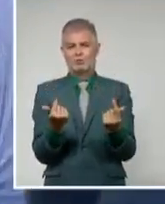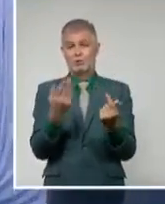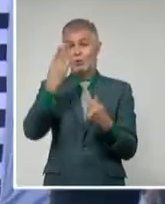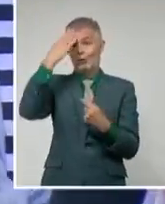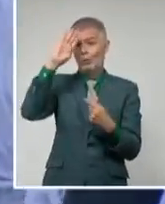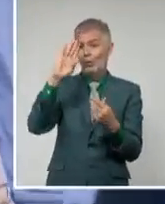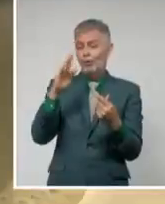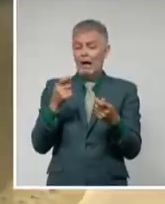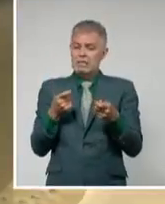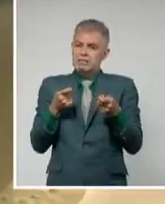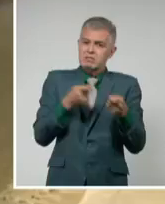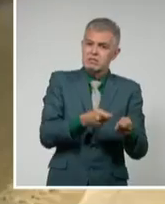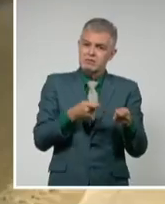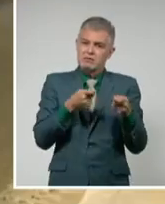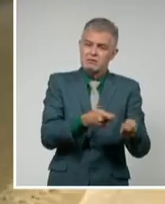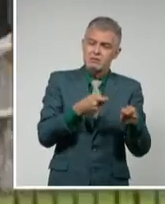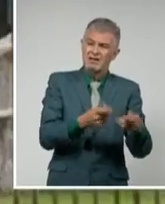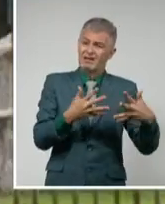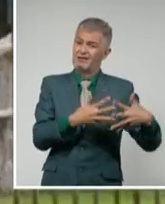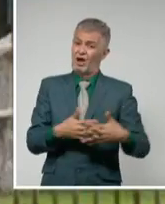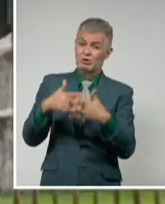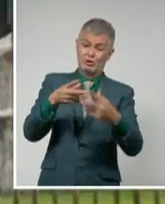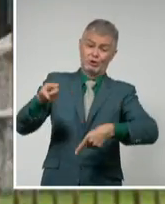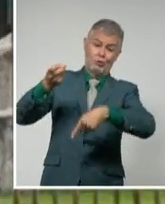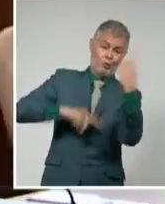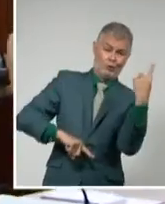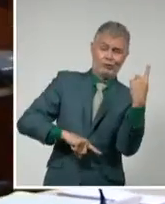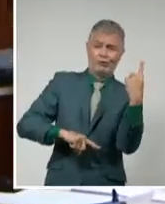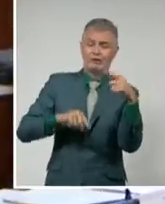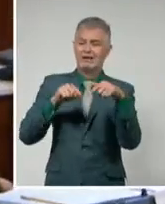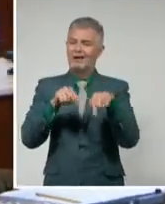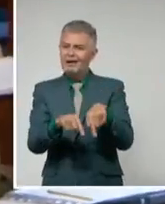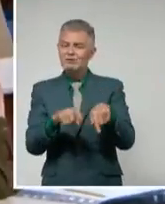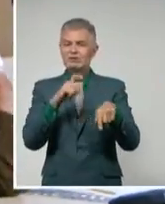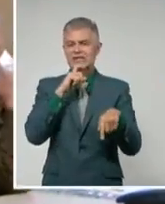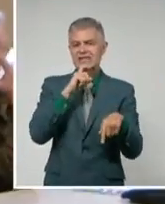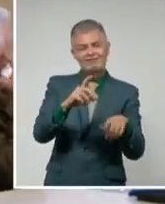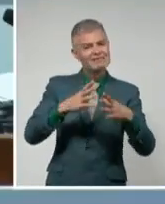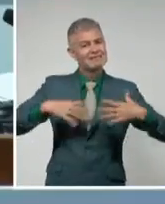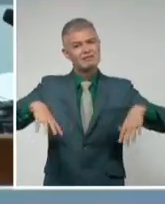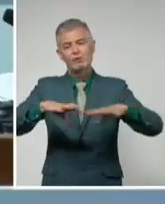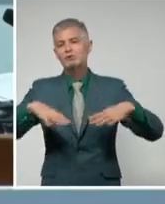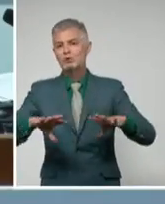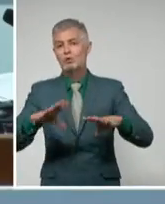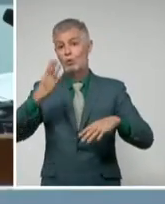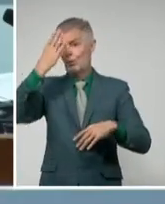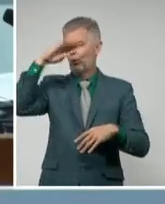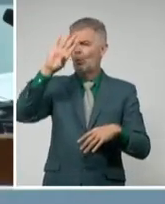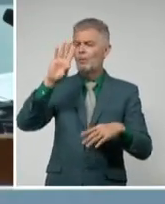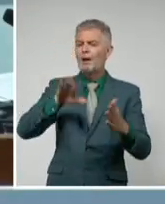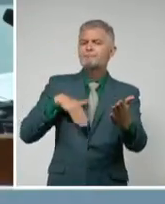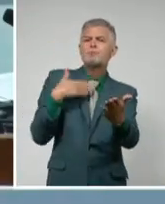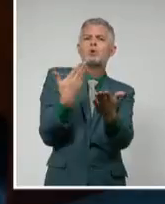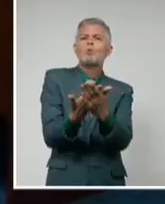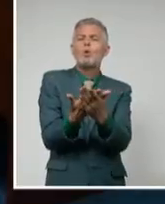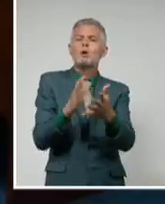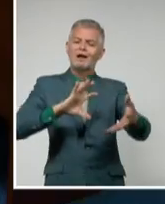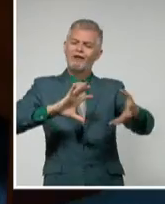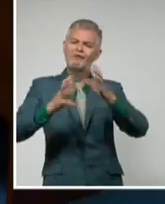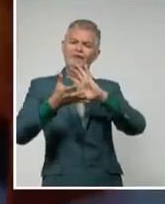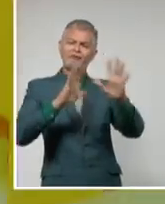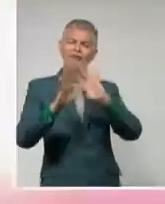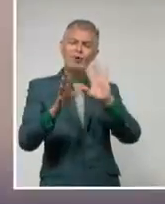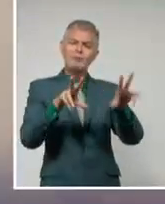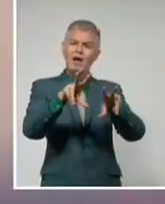hostilidad norteamericana y en medio de ese difícil contexto, se plantea una estrategia para impulsar la economía como única alternativa